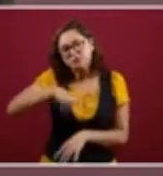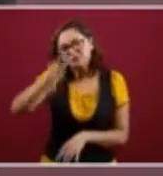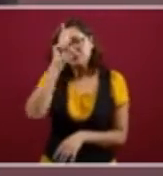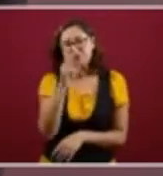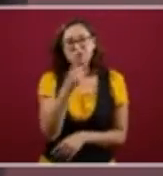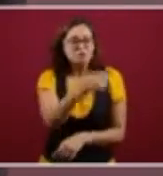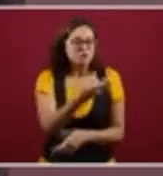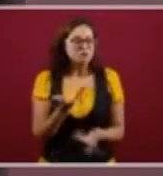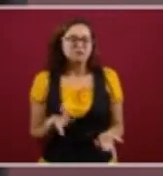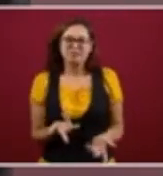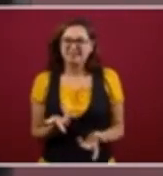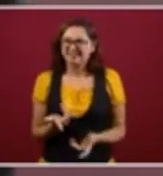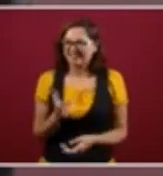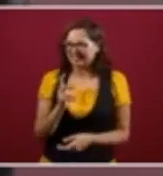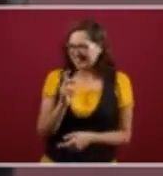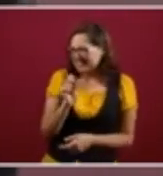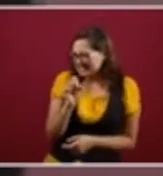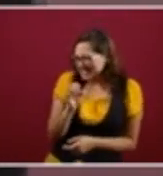Si era